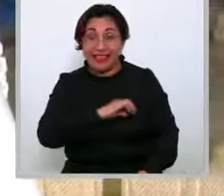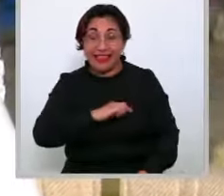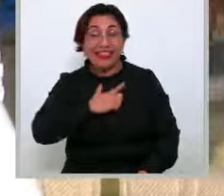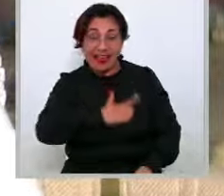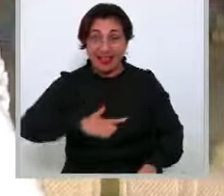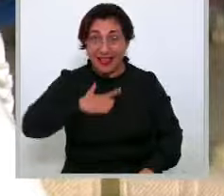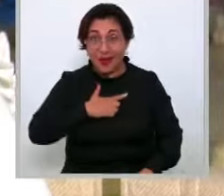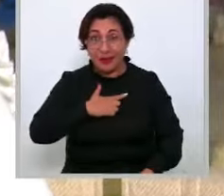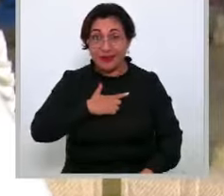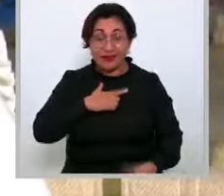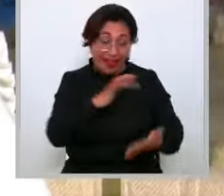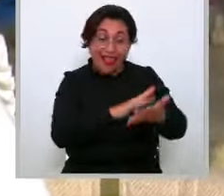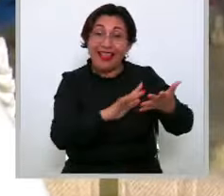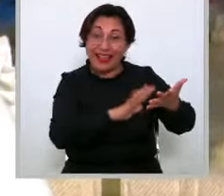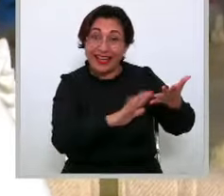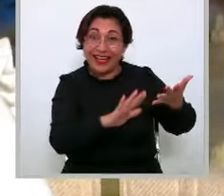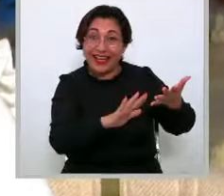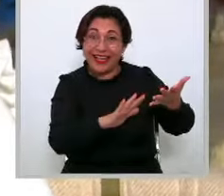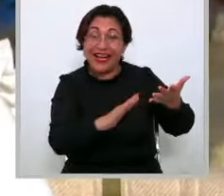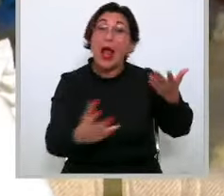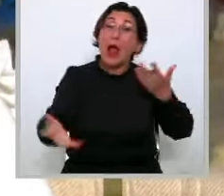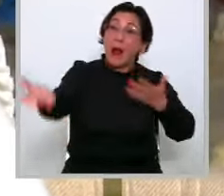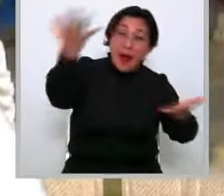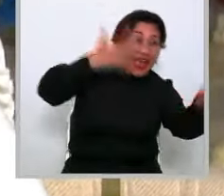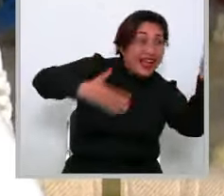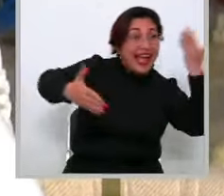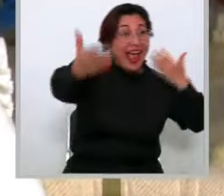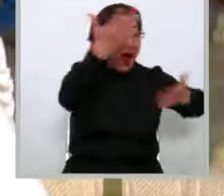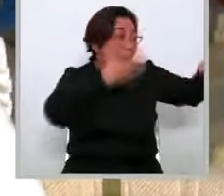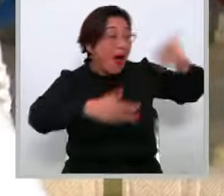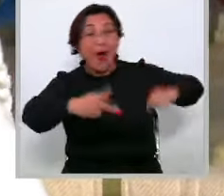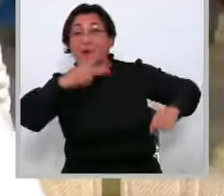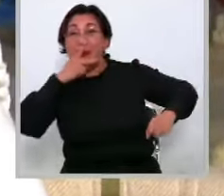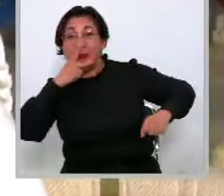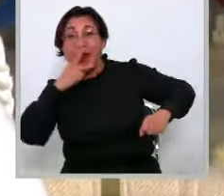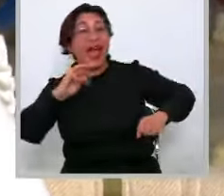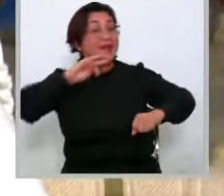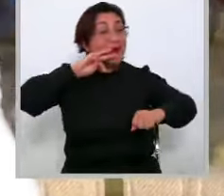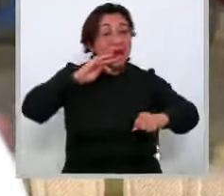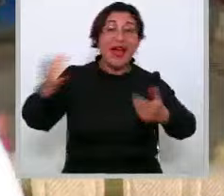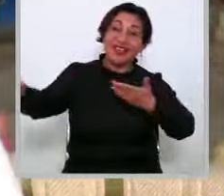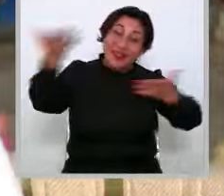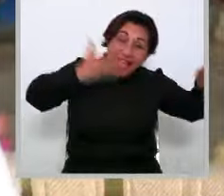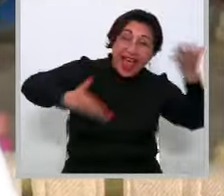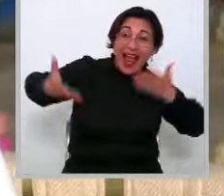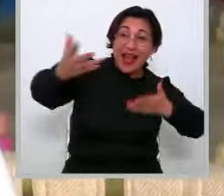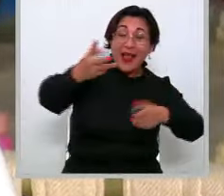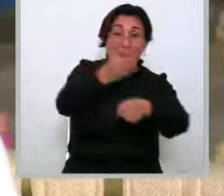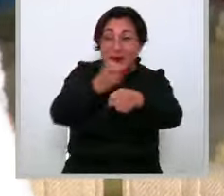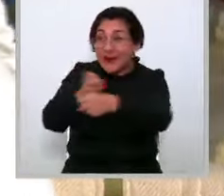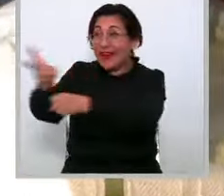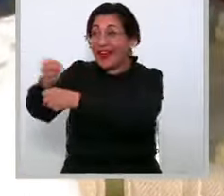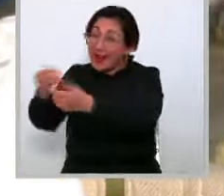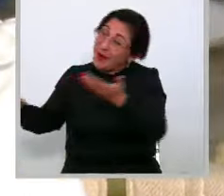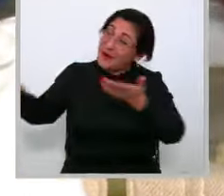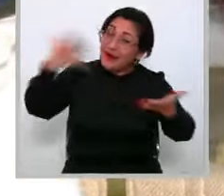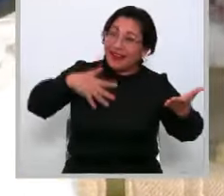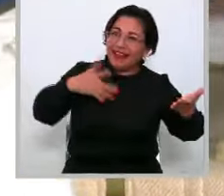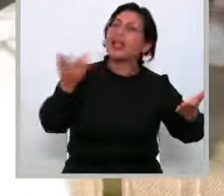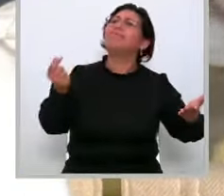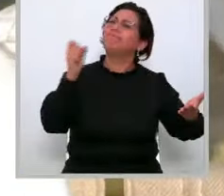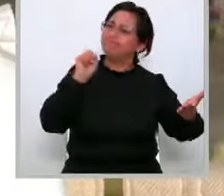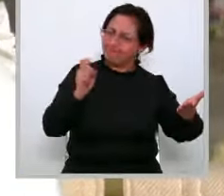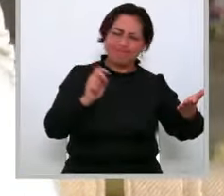vamos a decirles esta invitación a todas las personas, papás, niñas, niños y todo el mundo que por favor lea. Sí, claro, hay